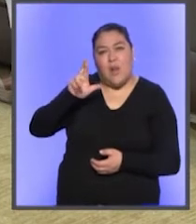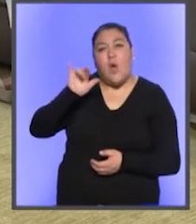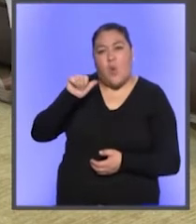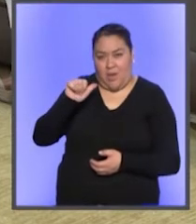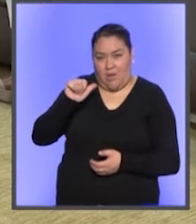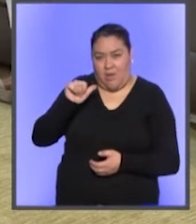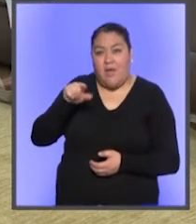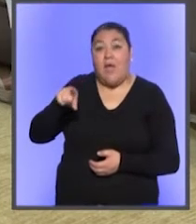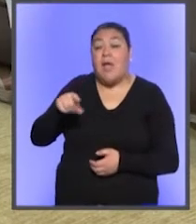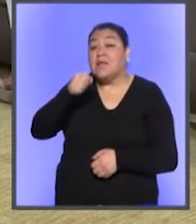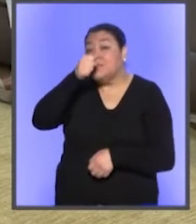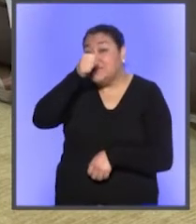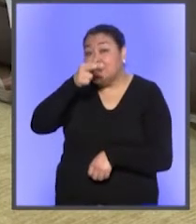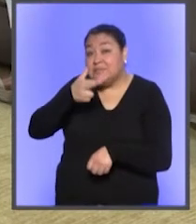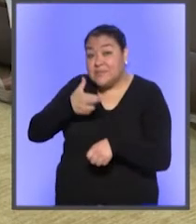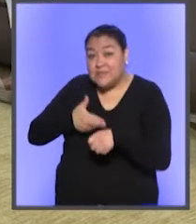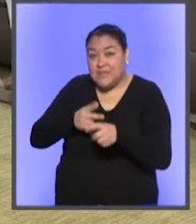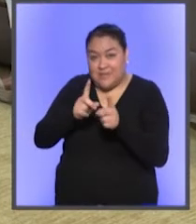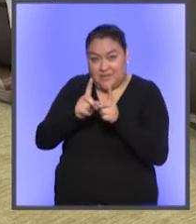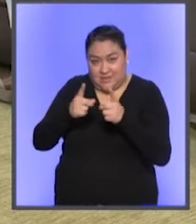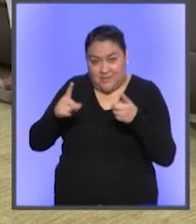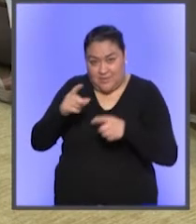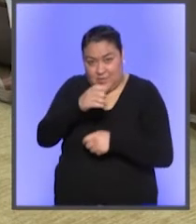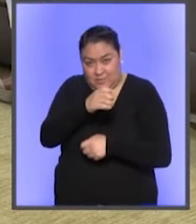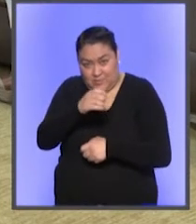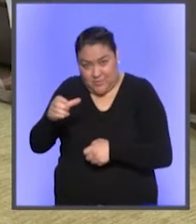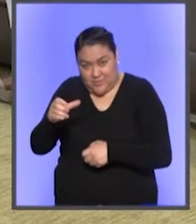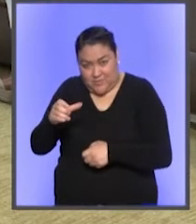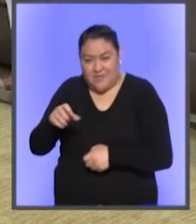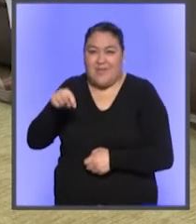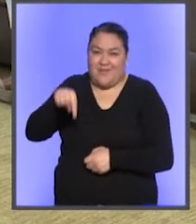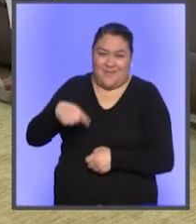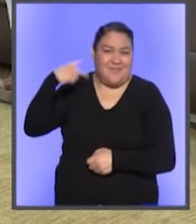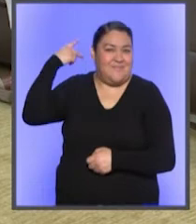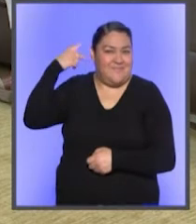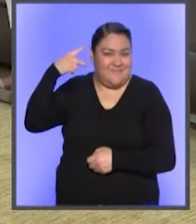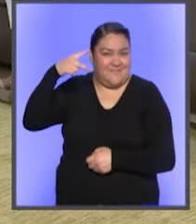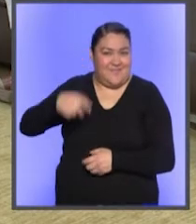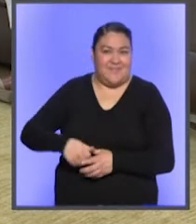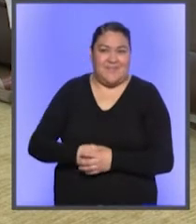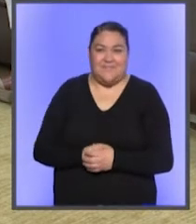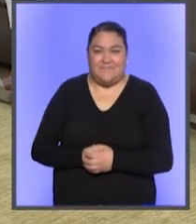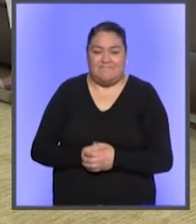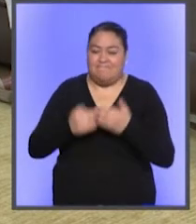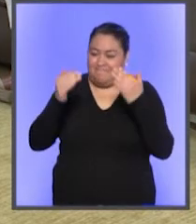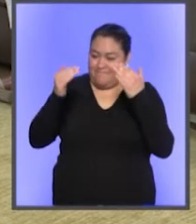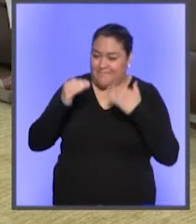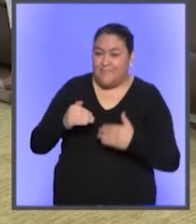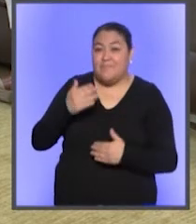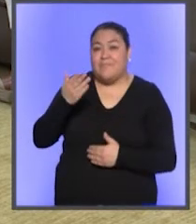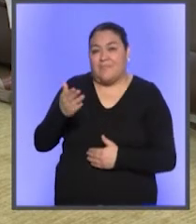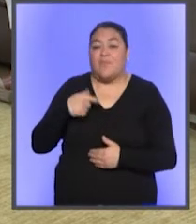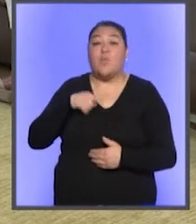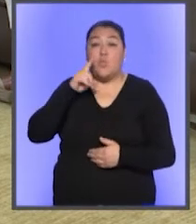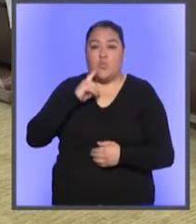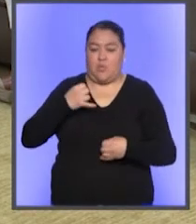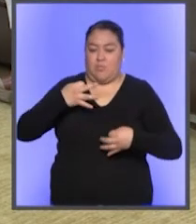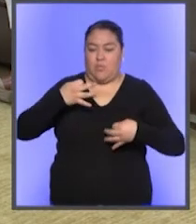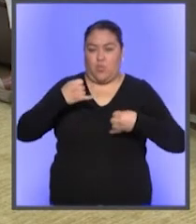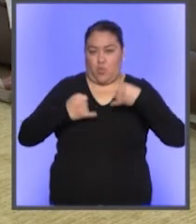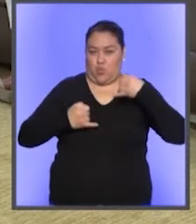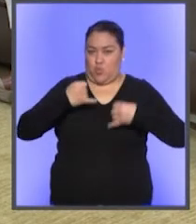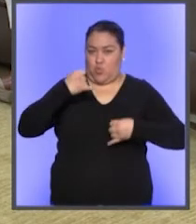Altamirano secretaria de desarrollo rural del estado de Puebla Asimismo a la